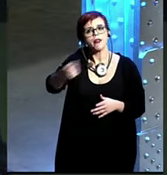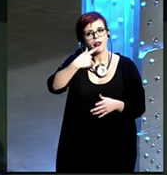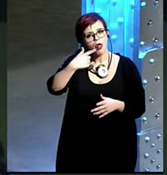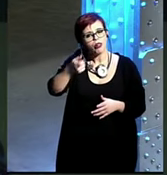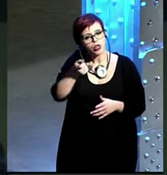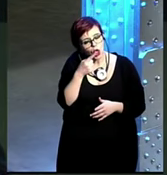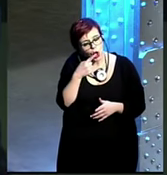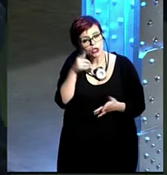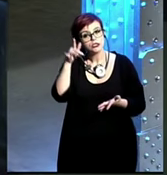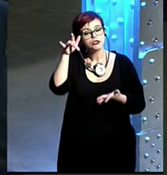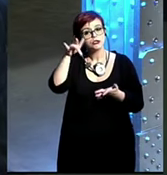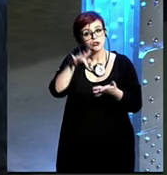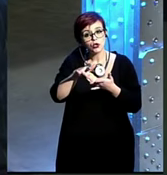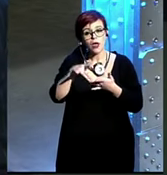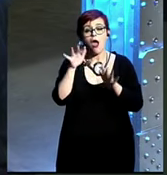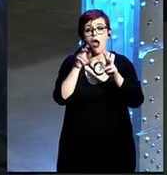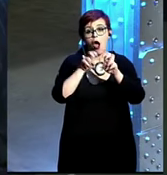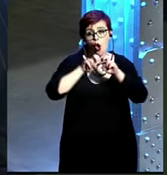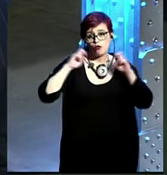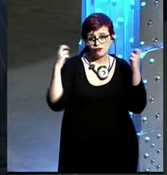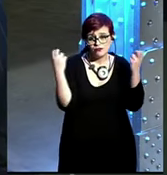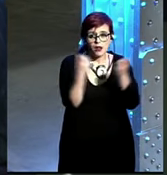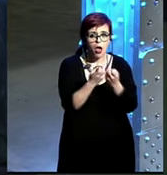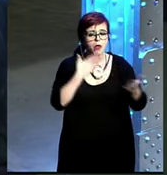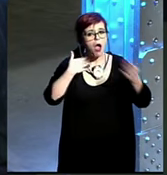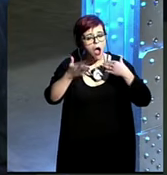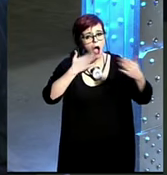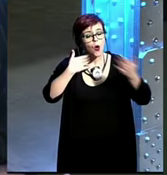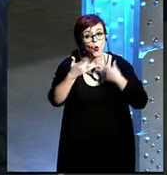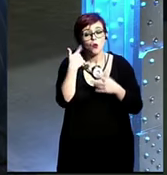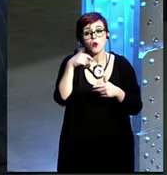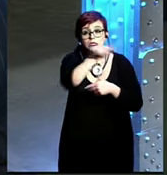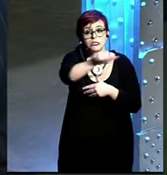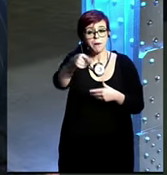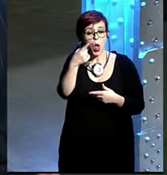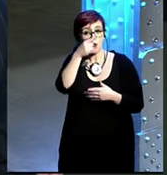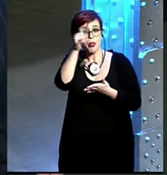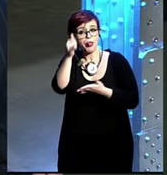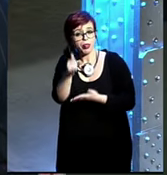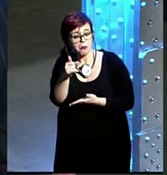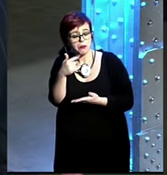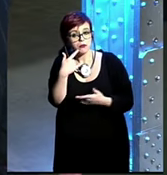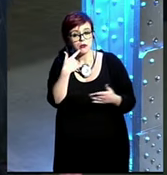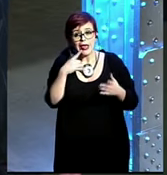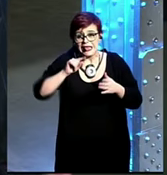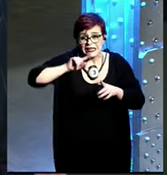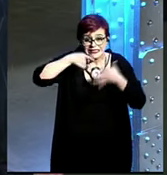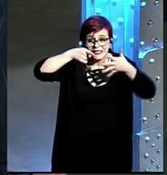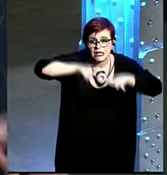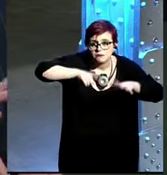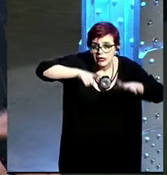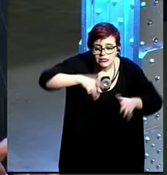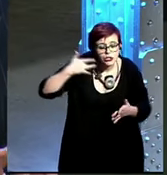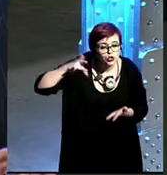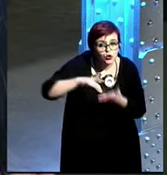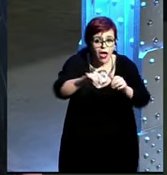meditación y haber asistido a terapia de grupo una vez a la semana, lo cual no es muy intensivo, se había divorciado, había